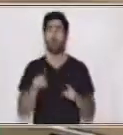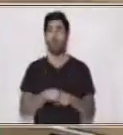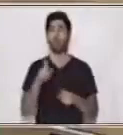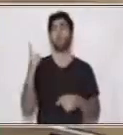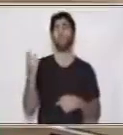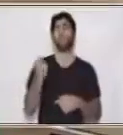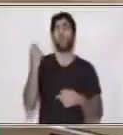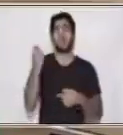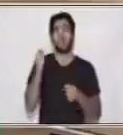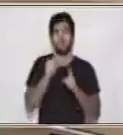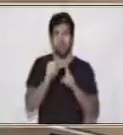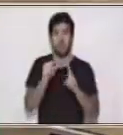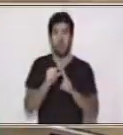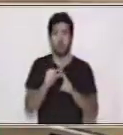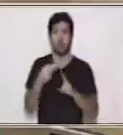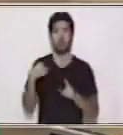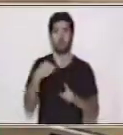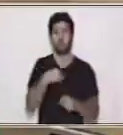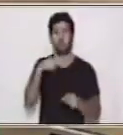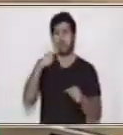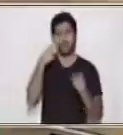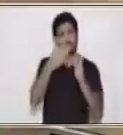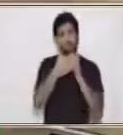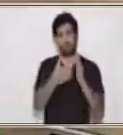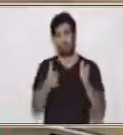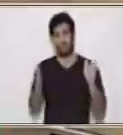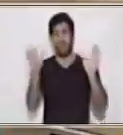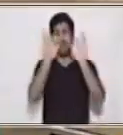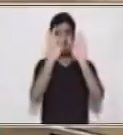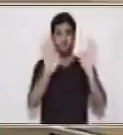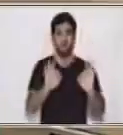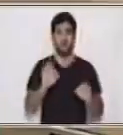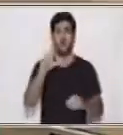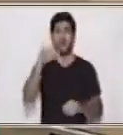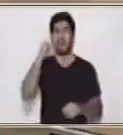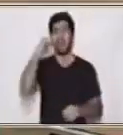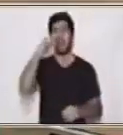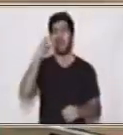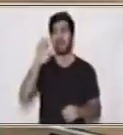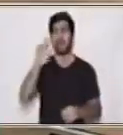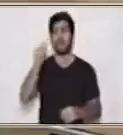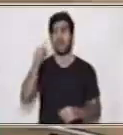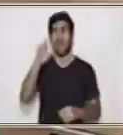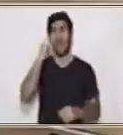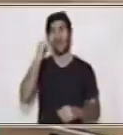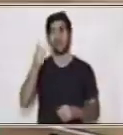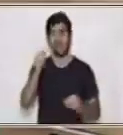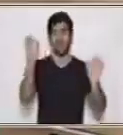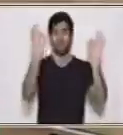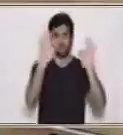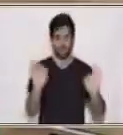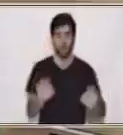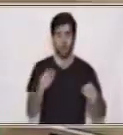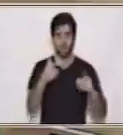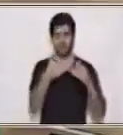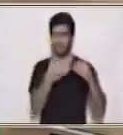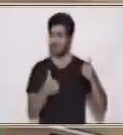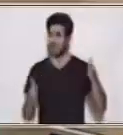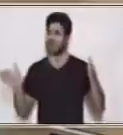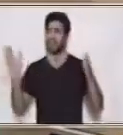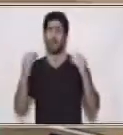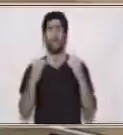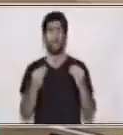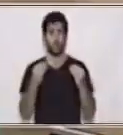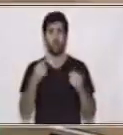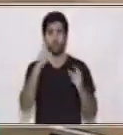figuras literarias. Hay infinidad de figuras literarias, pero estas son algunas de las más importantes y que tú no